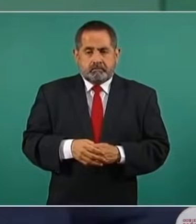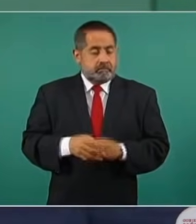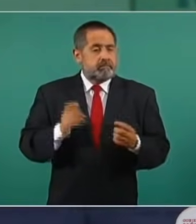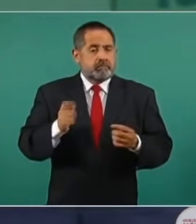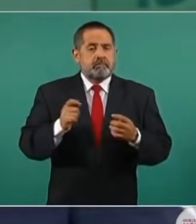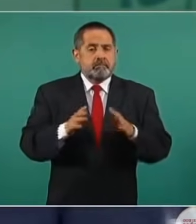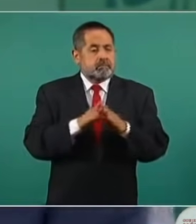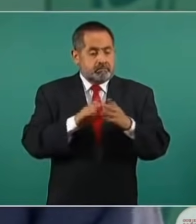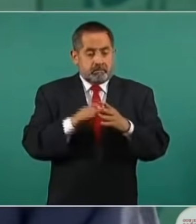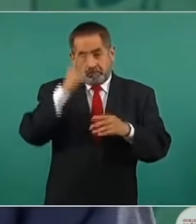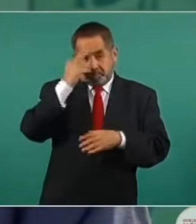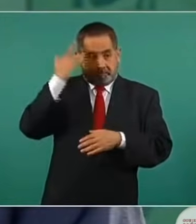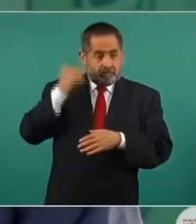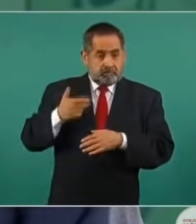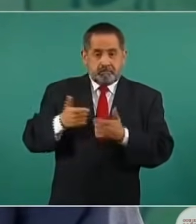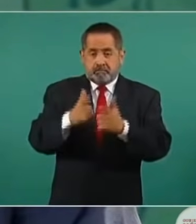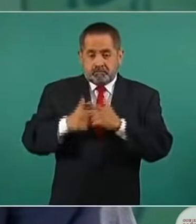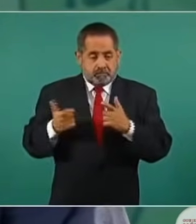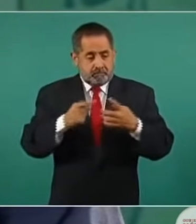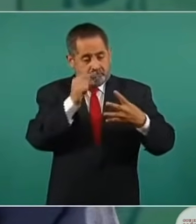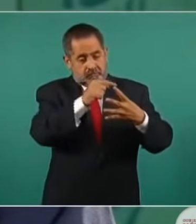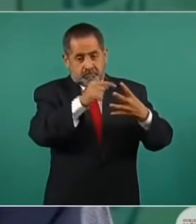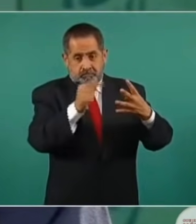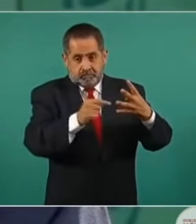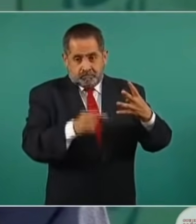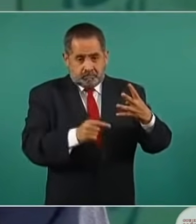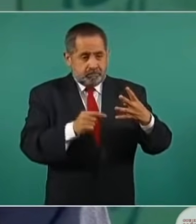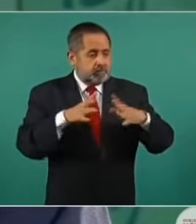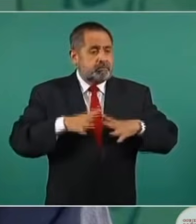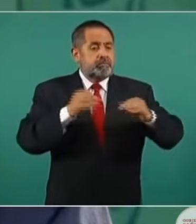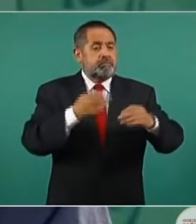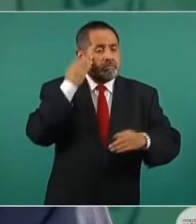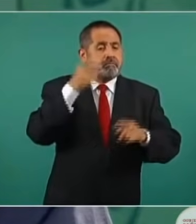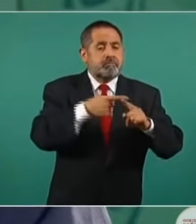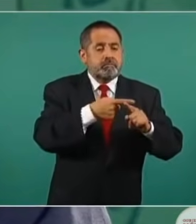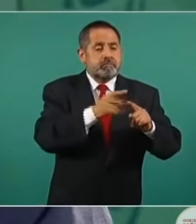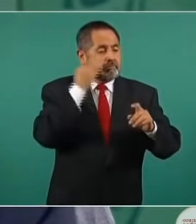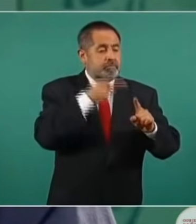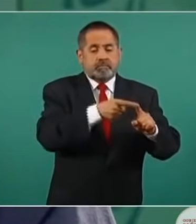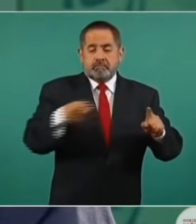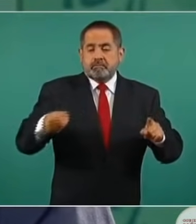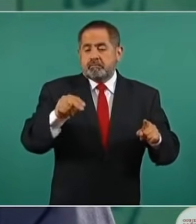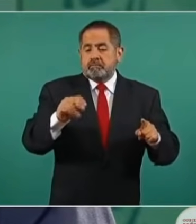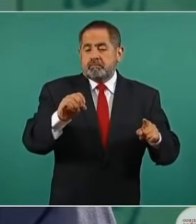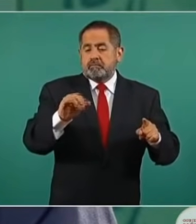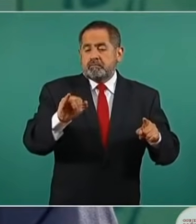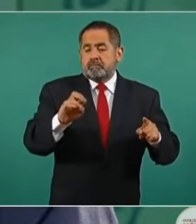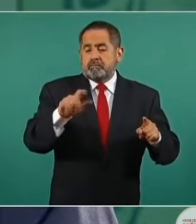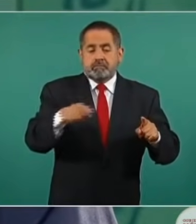Cuando se constituyó, pues todos en el periodo neoliberal,